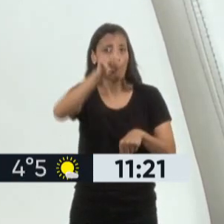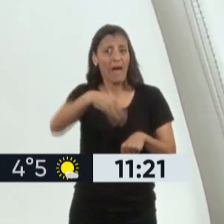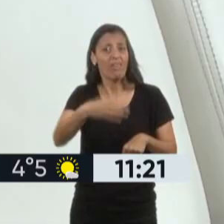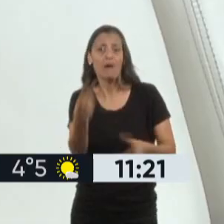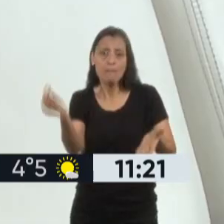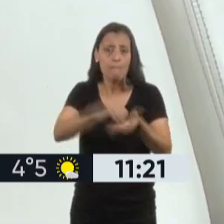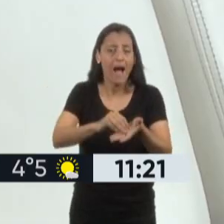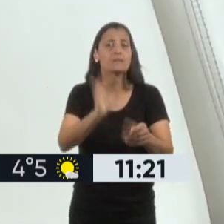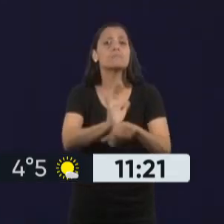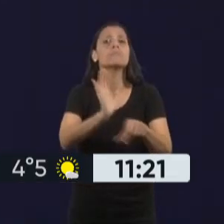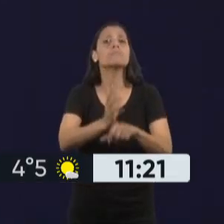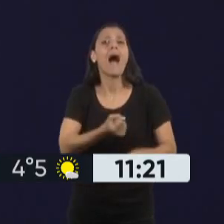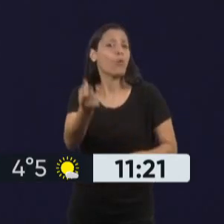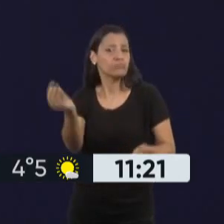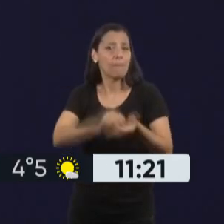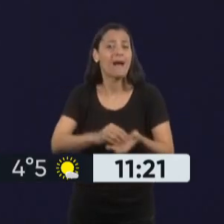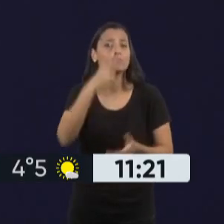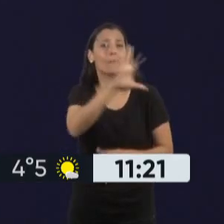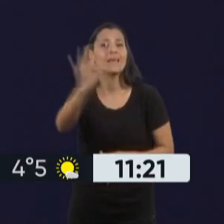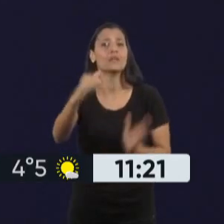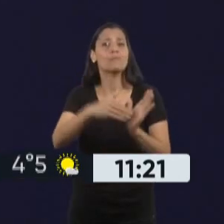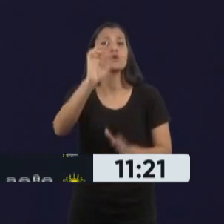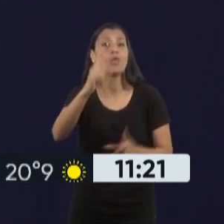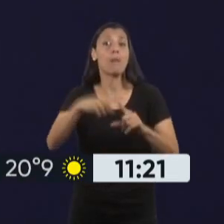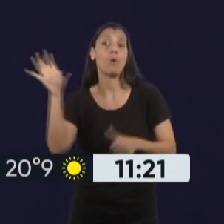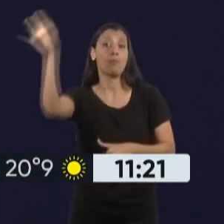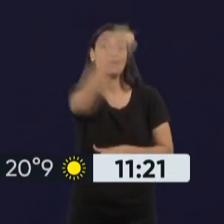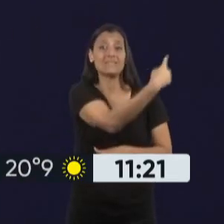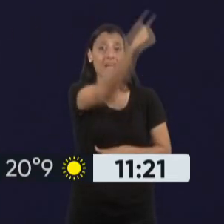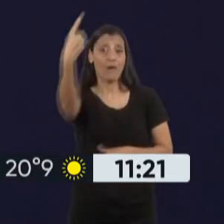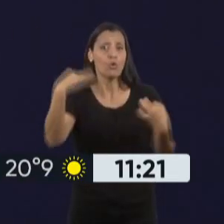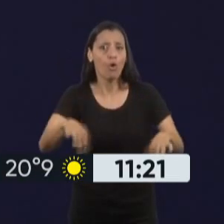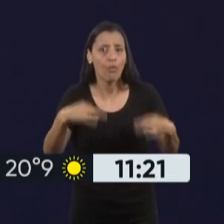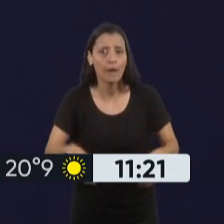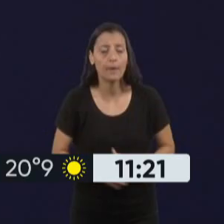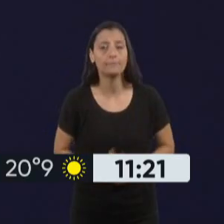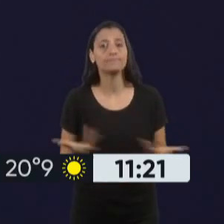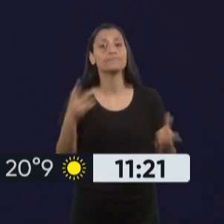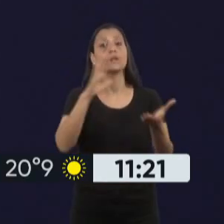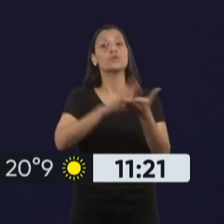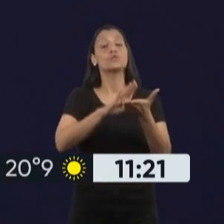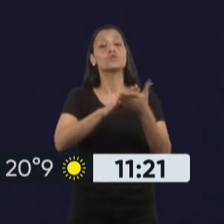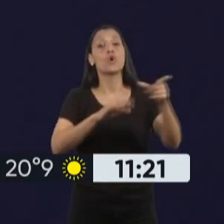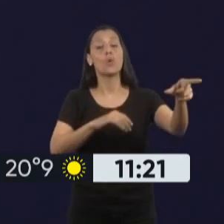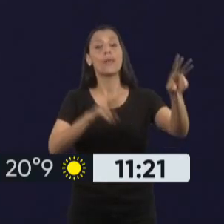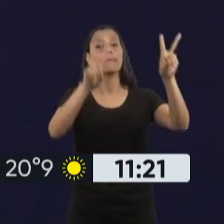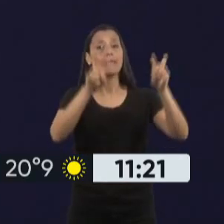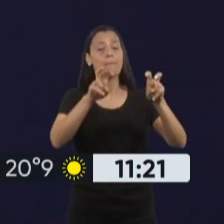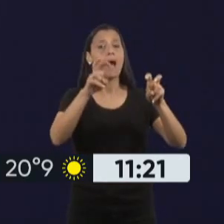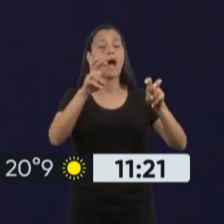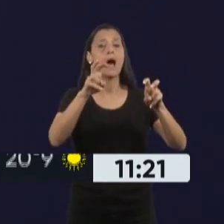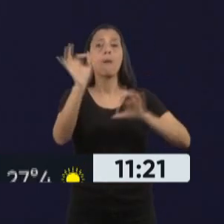provincia? Gracias. A ver, con respecto al